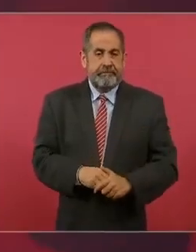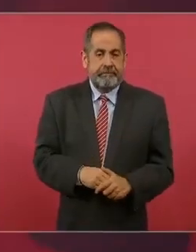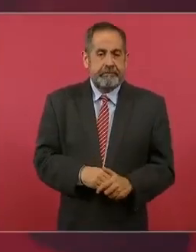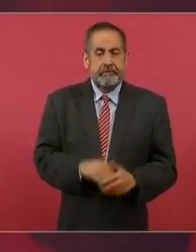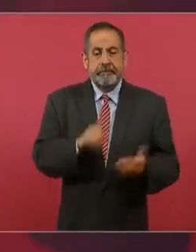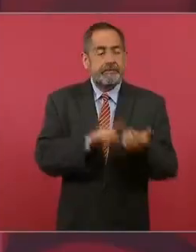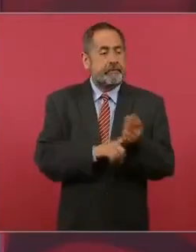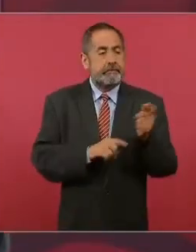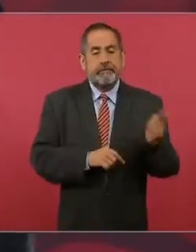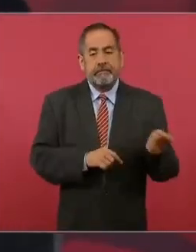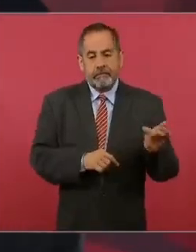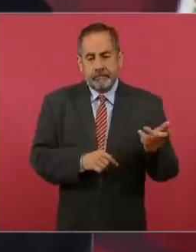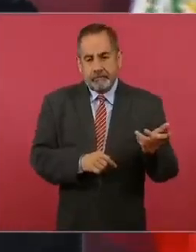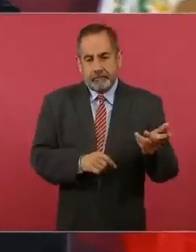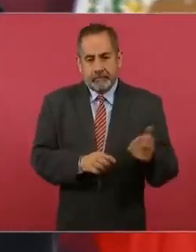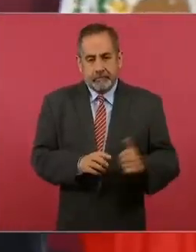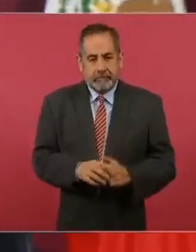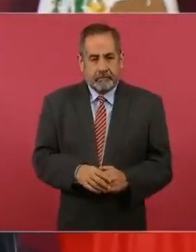son